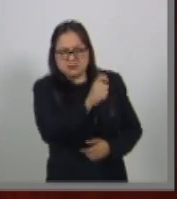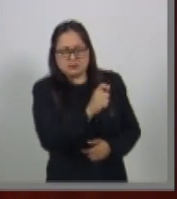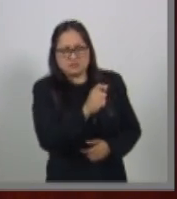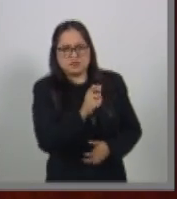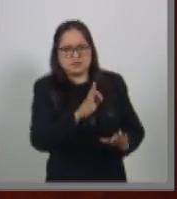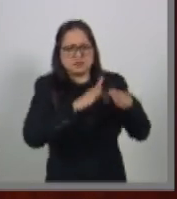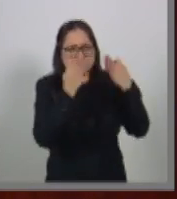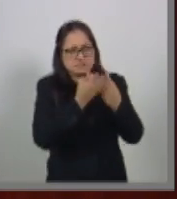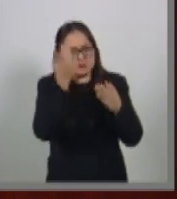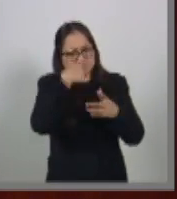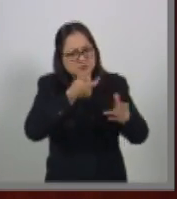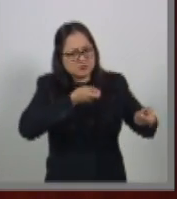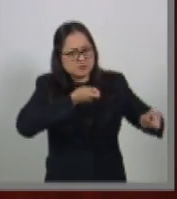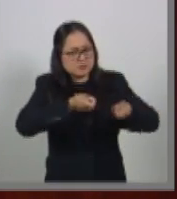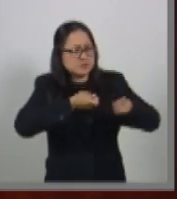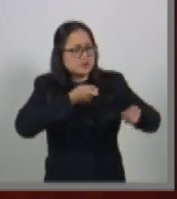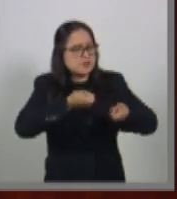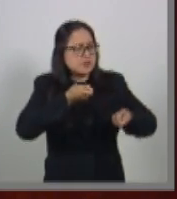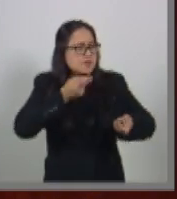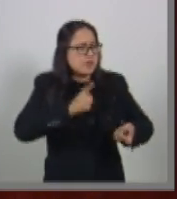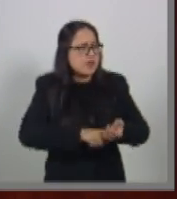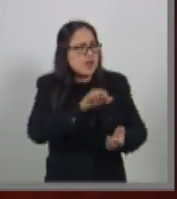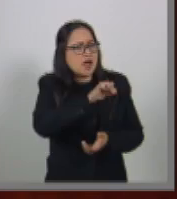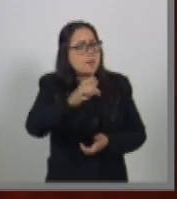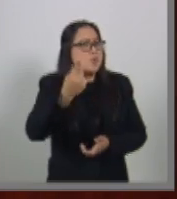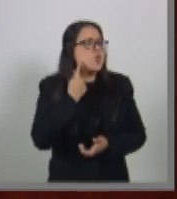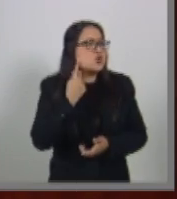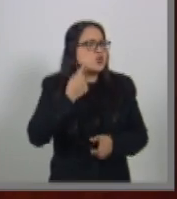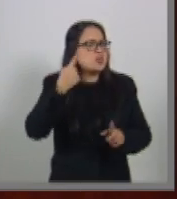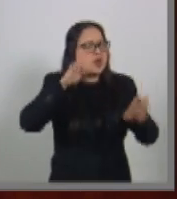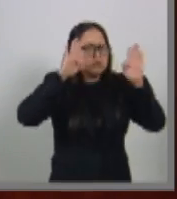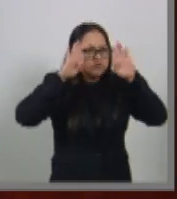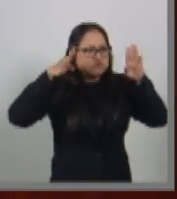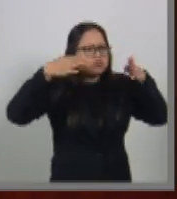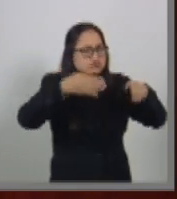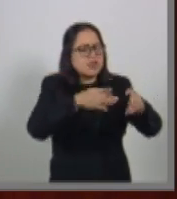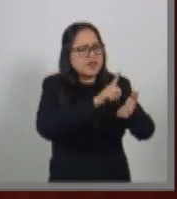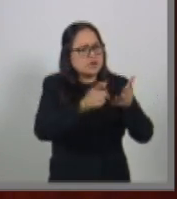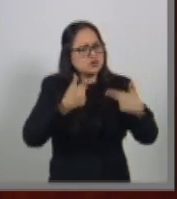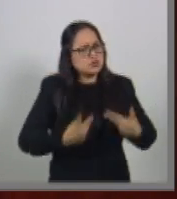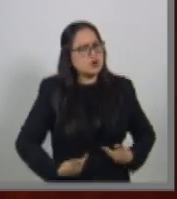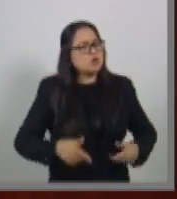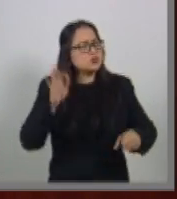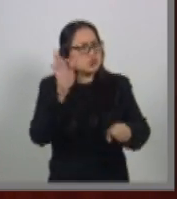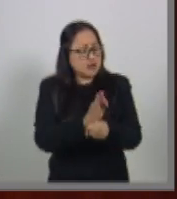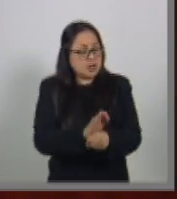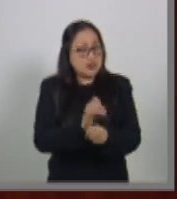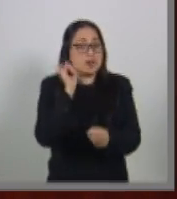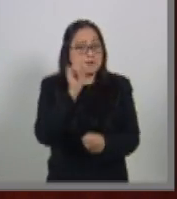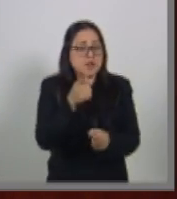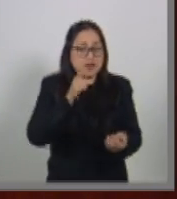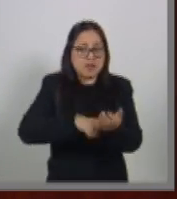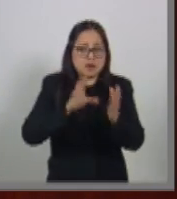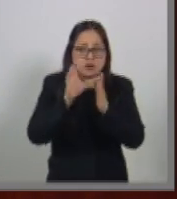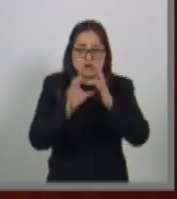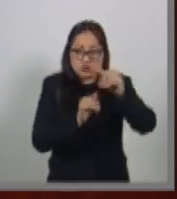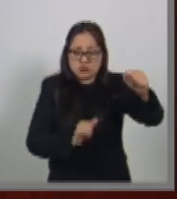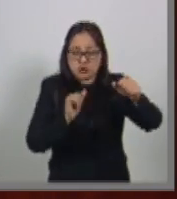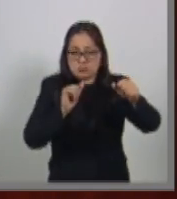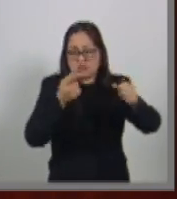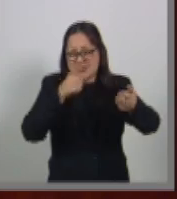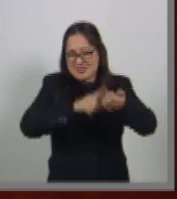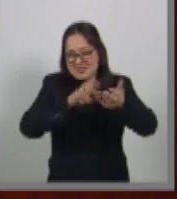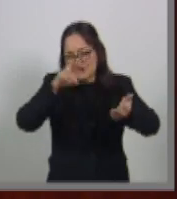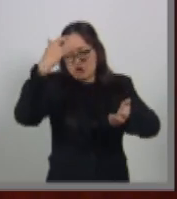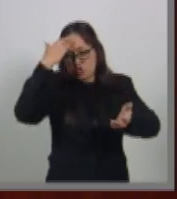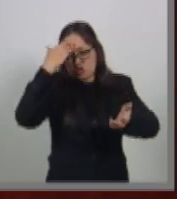mecanismo de control del poder político enfocado a proteger los derechos humanos reconocidos en la Constitución y